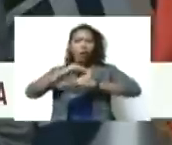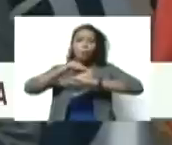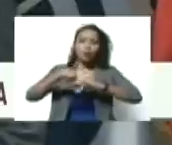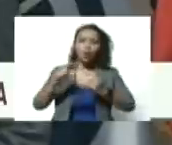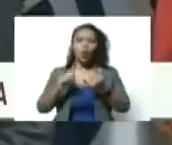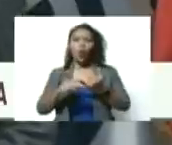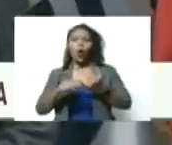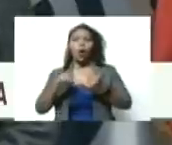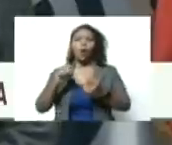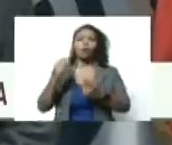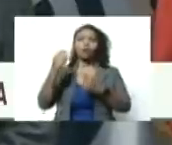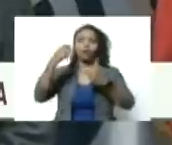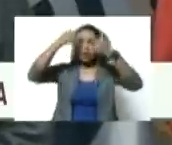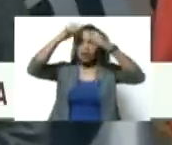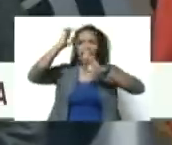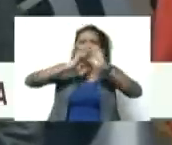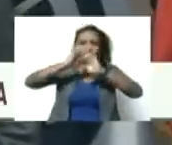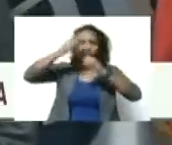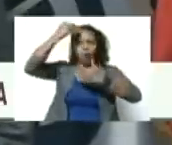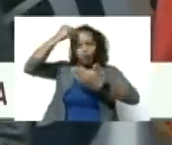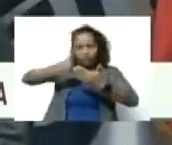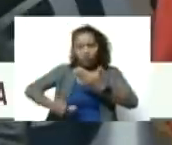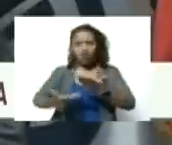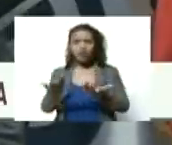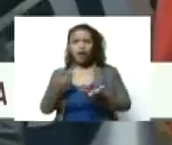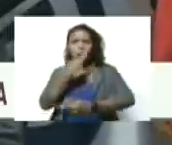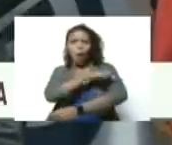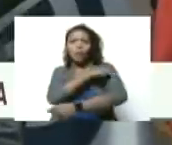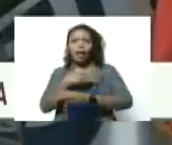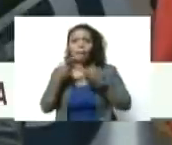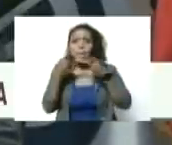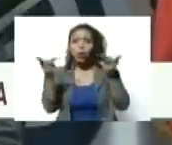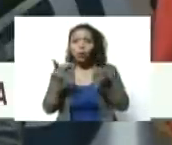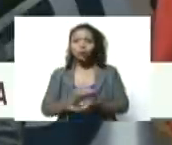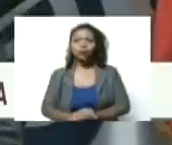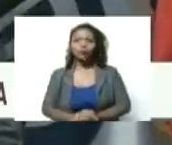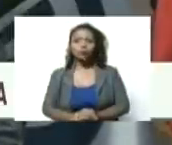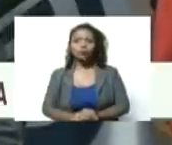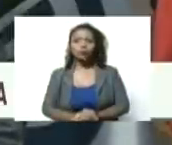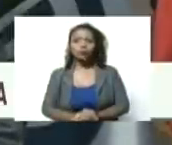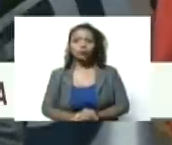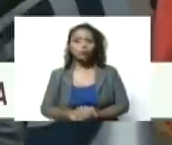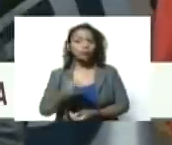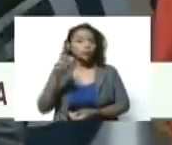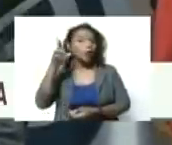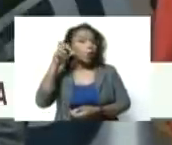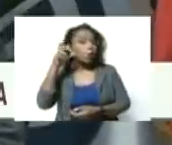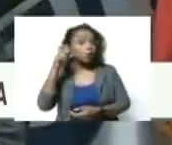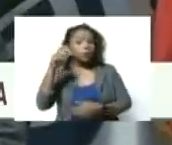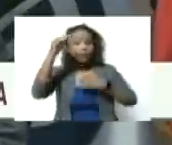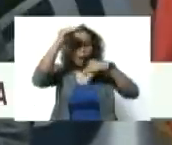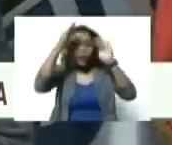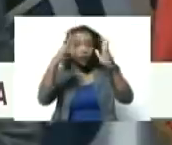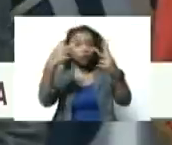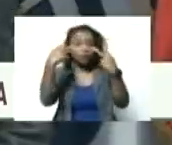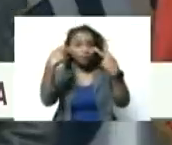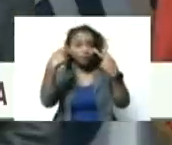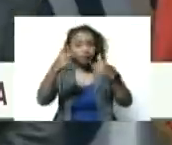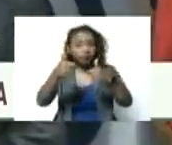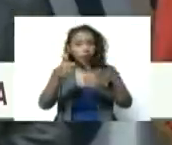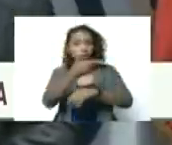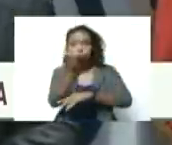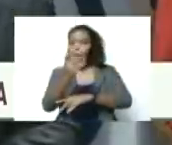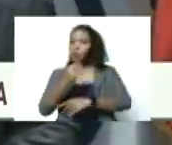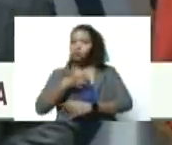una consulta, etcétera, en hospitales que son públicos. Óigase bien, hospitales públicos. Usted no puede